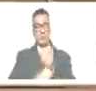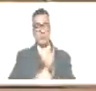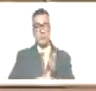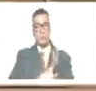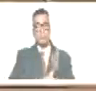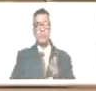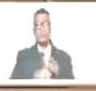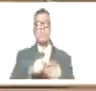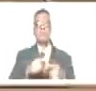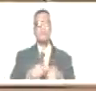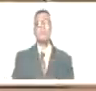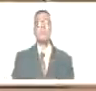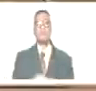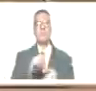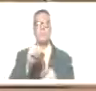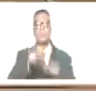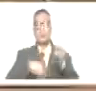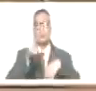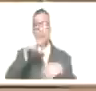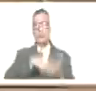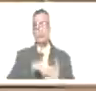número